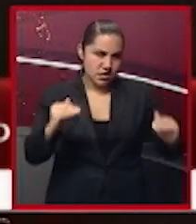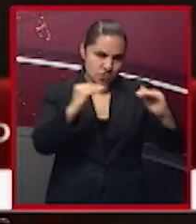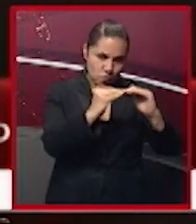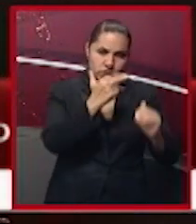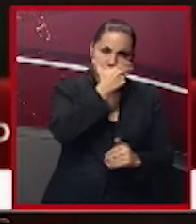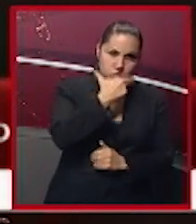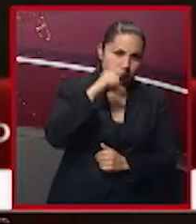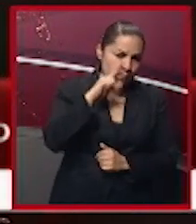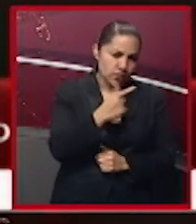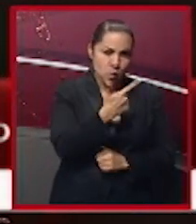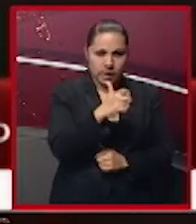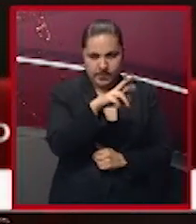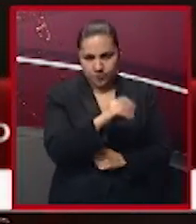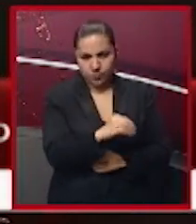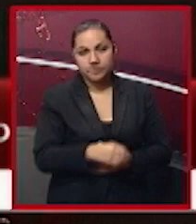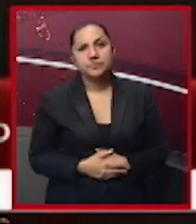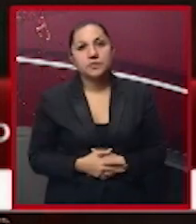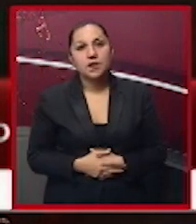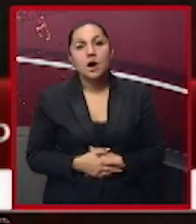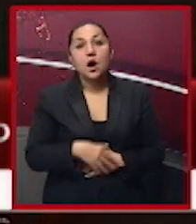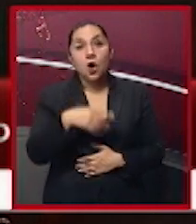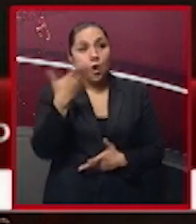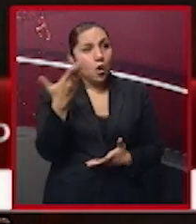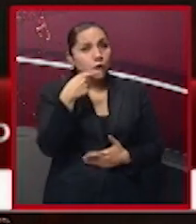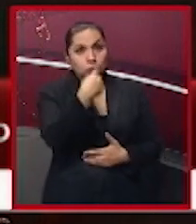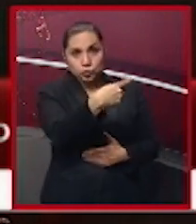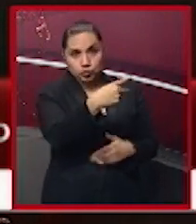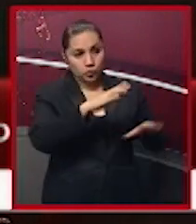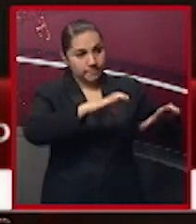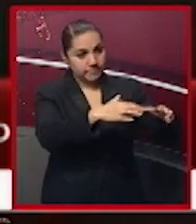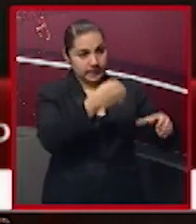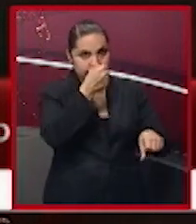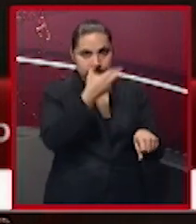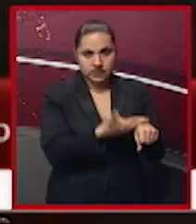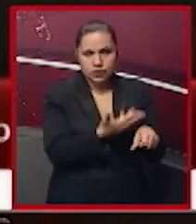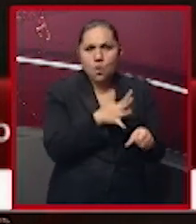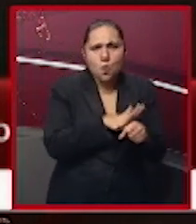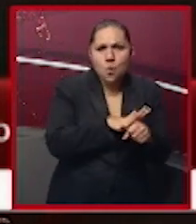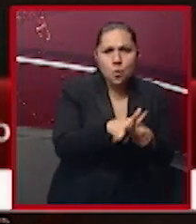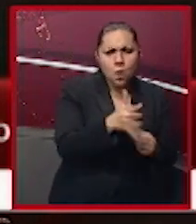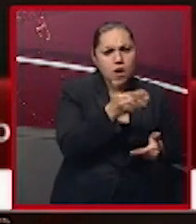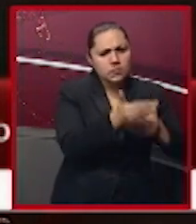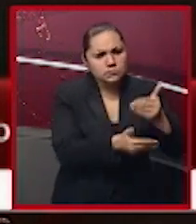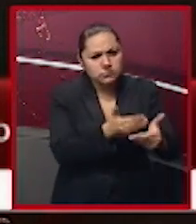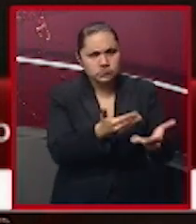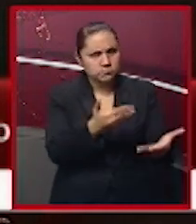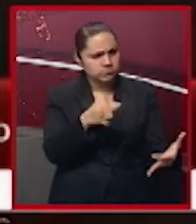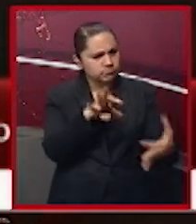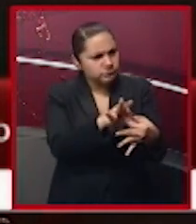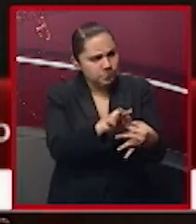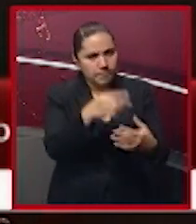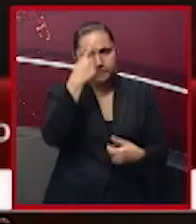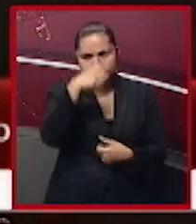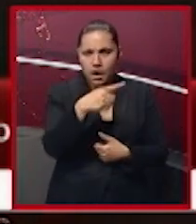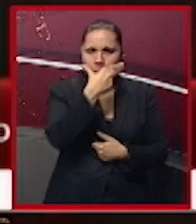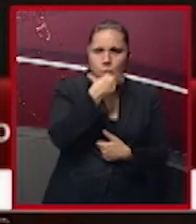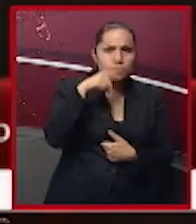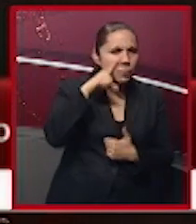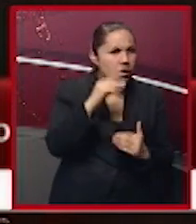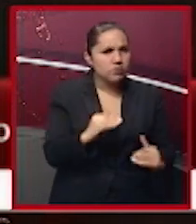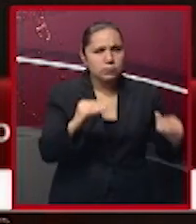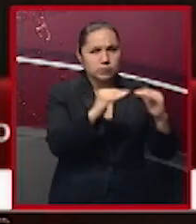¿Cuáles han sido los avances en su dependencia en favor de la igualdad de género? Internamente,